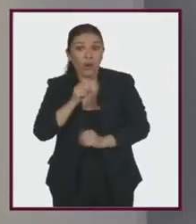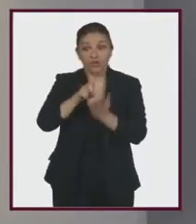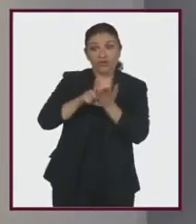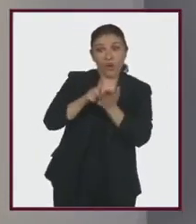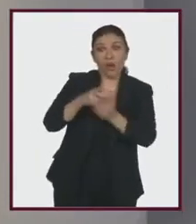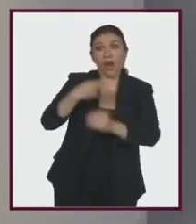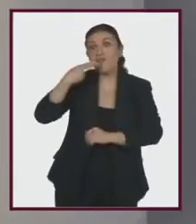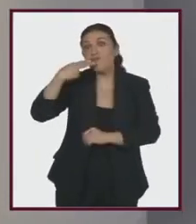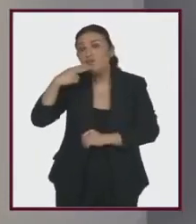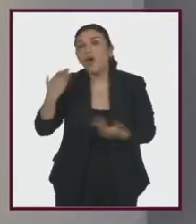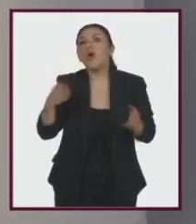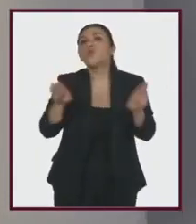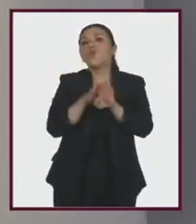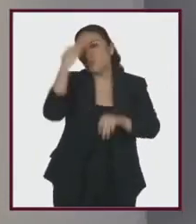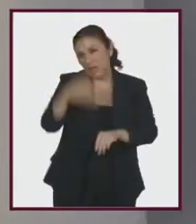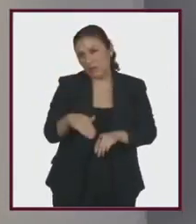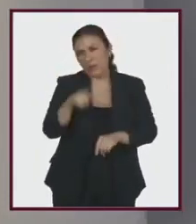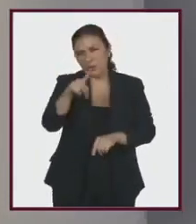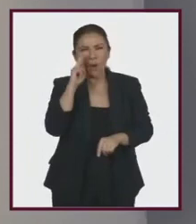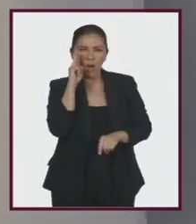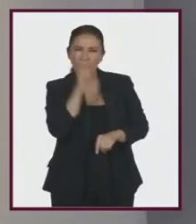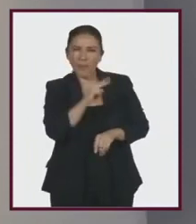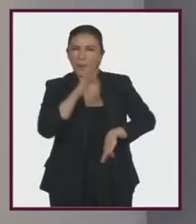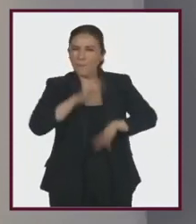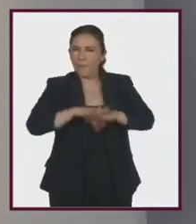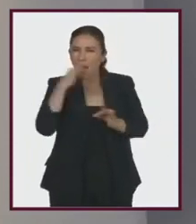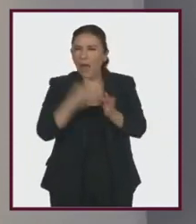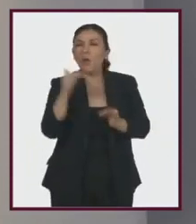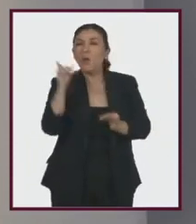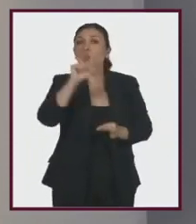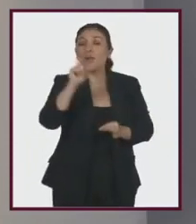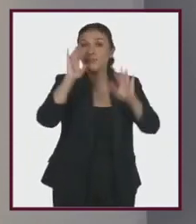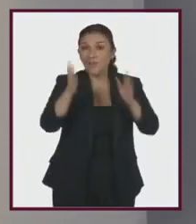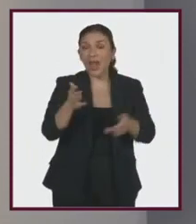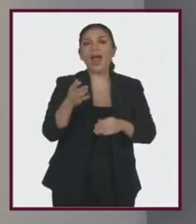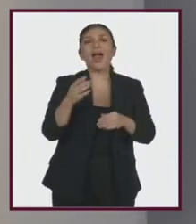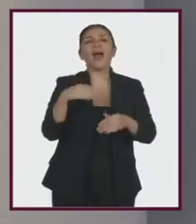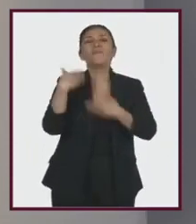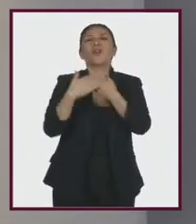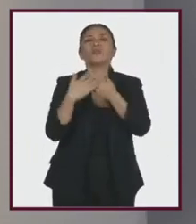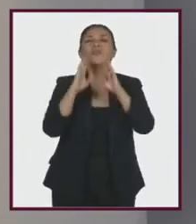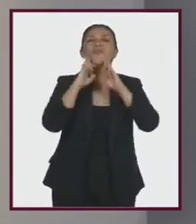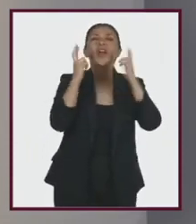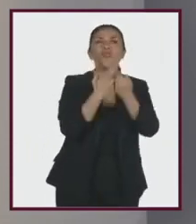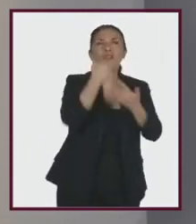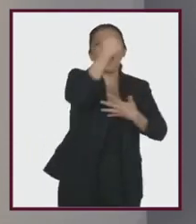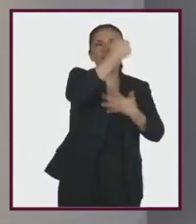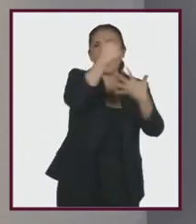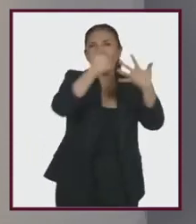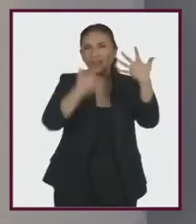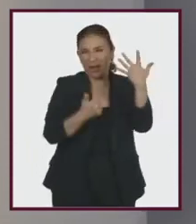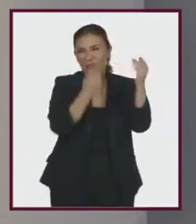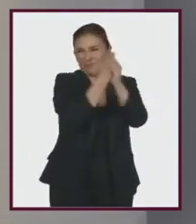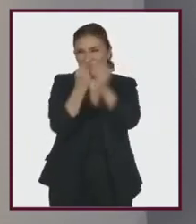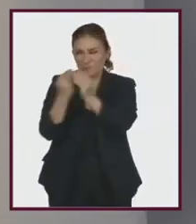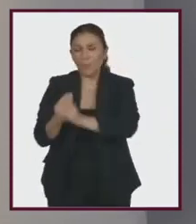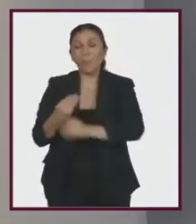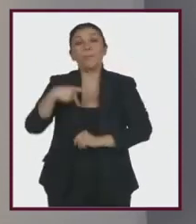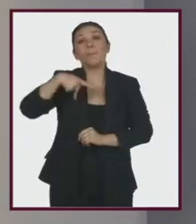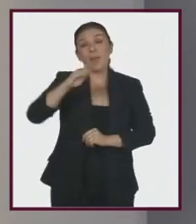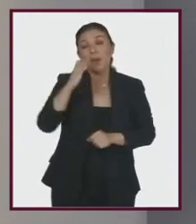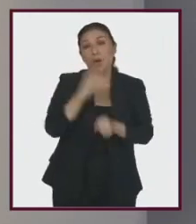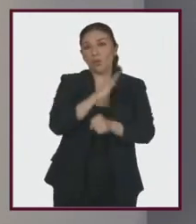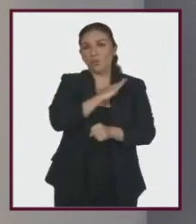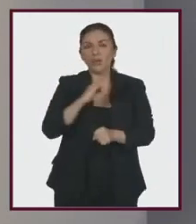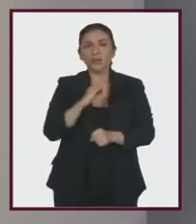son las situaciones. Lo van a ver mucho más puntualmente cuando tengamos las sesiones de sustancia por sustancia, pero podemos identificar desde